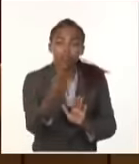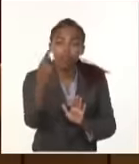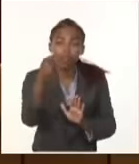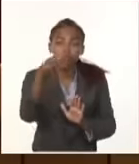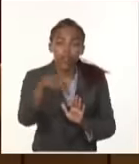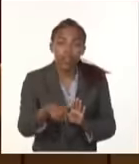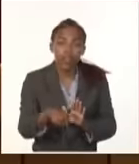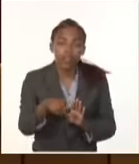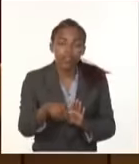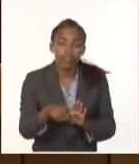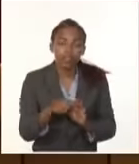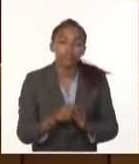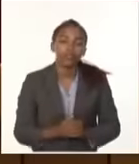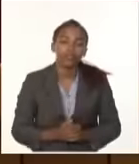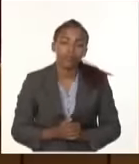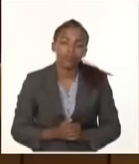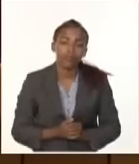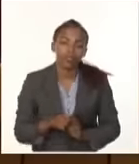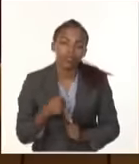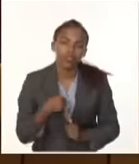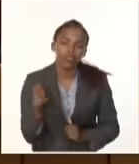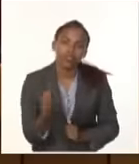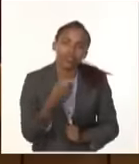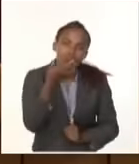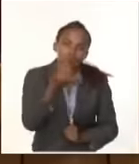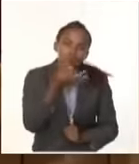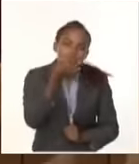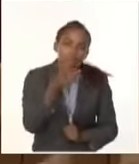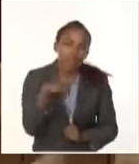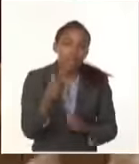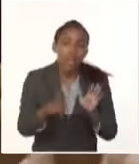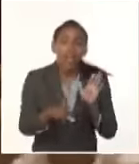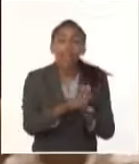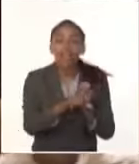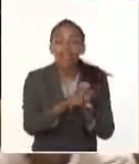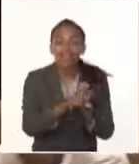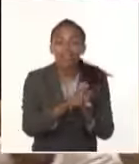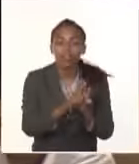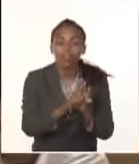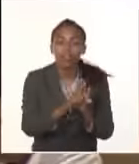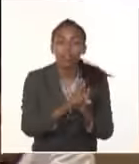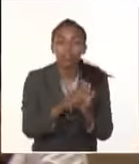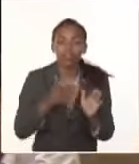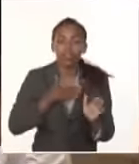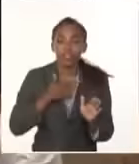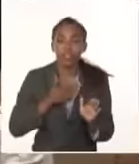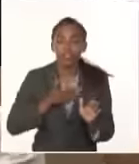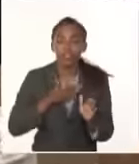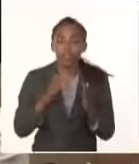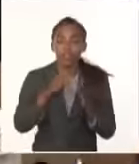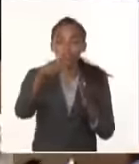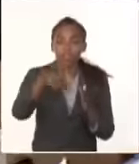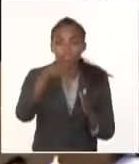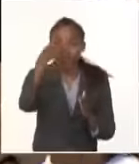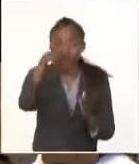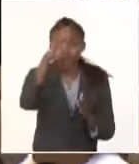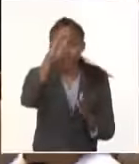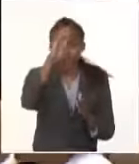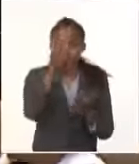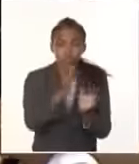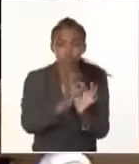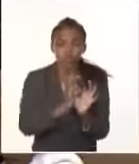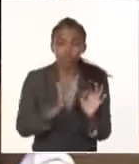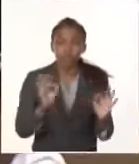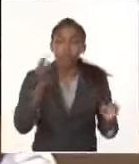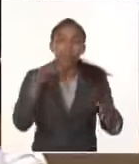ordenamiento jurídico. Nos referimos a las leyes de ciudadanía, del procedimiento administrativo y la de transparencia y el